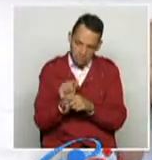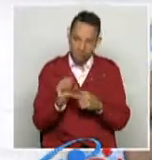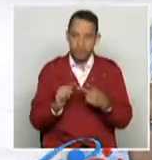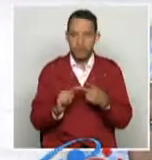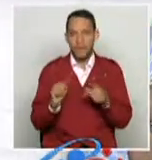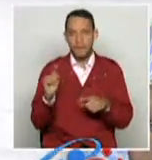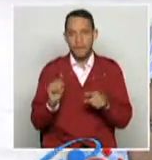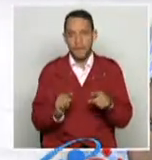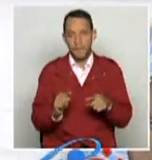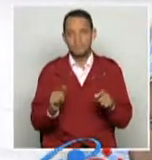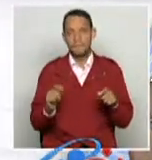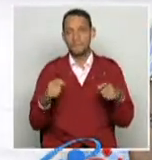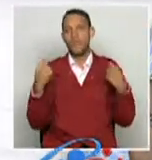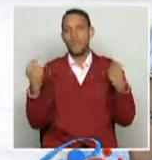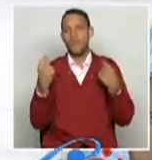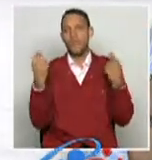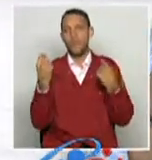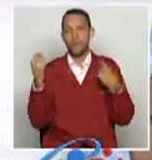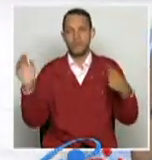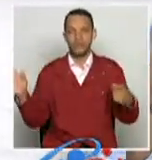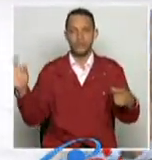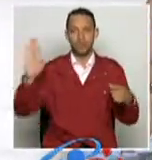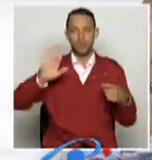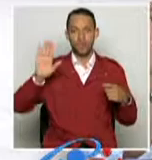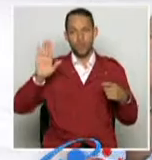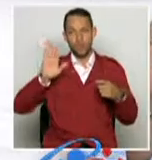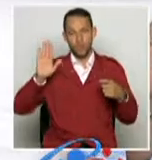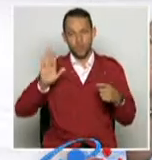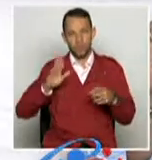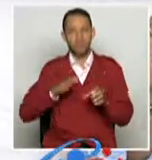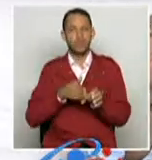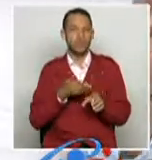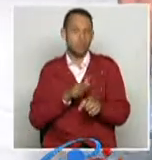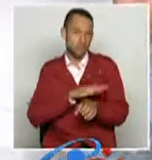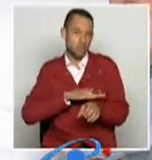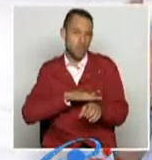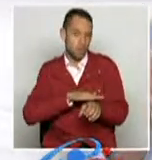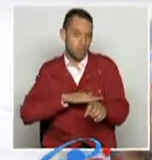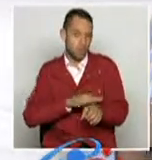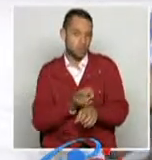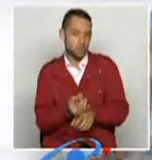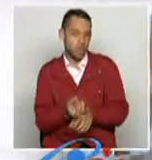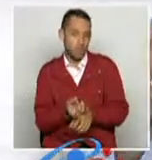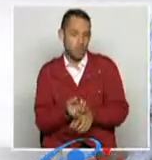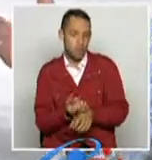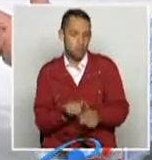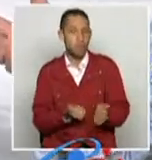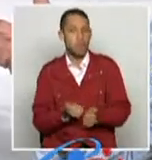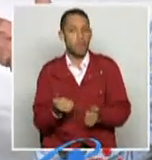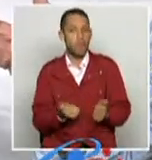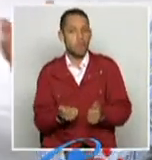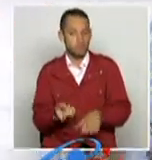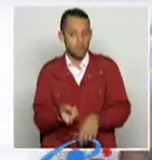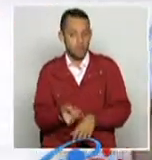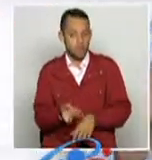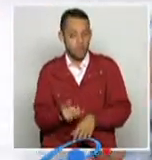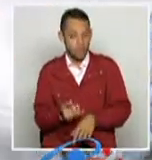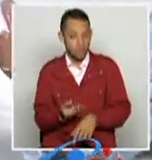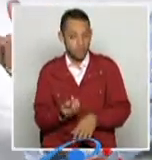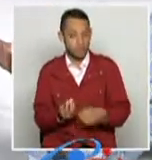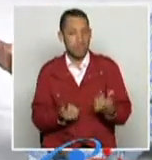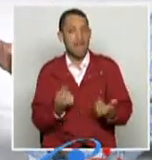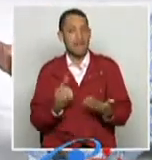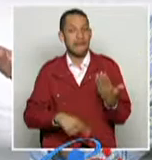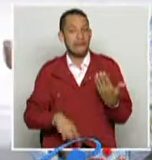que en la publicidad nacional, en televisión, se promocione un medicamento para el dolor. Y usted dice, ¿pero cuál dolor? ¿El dolor de